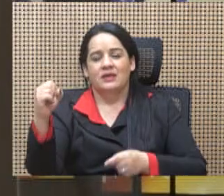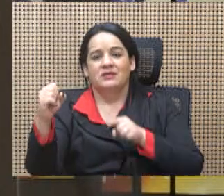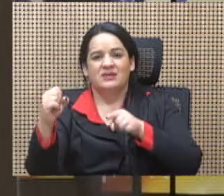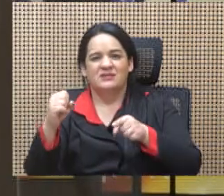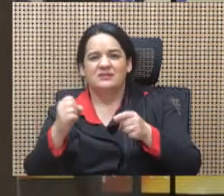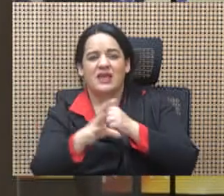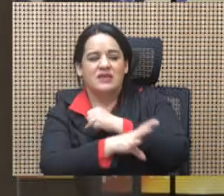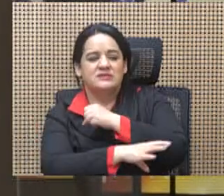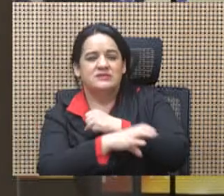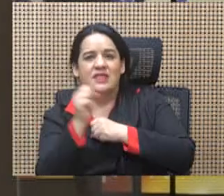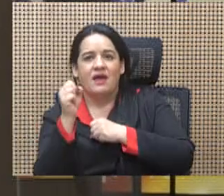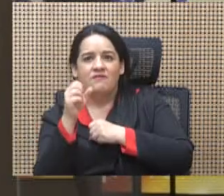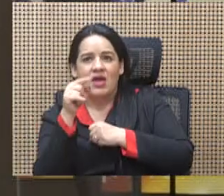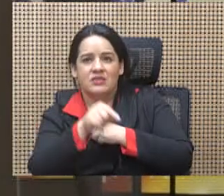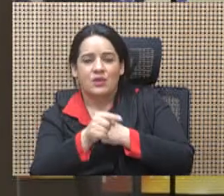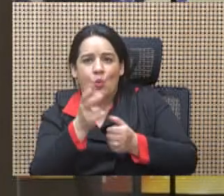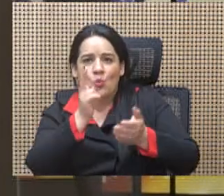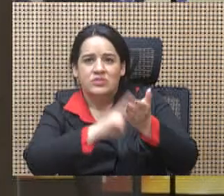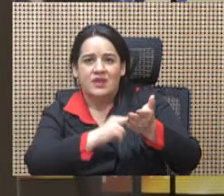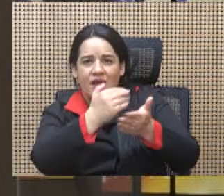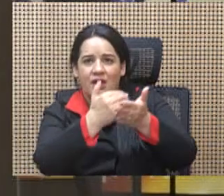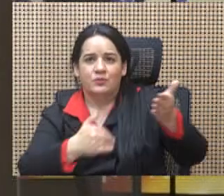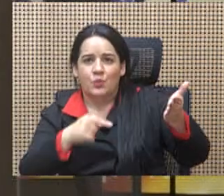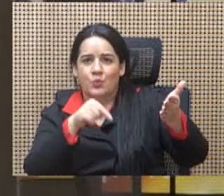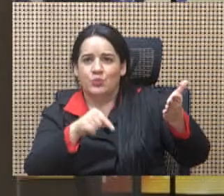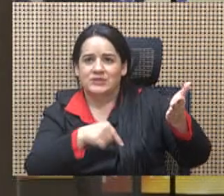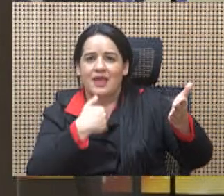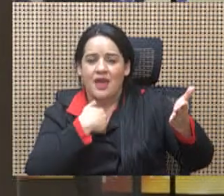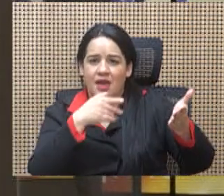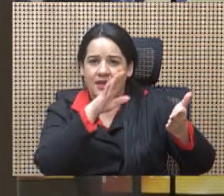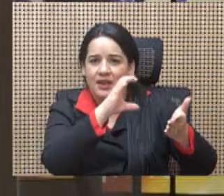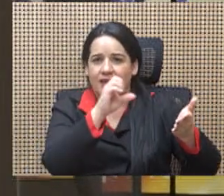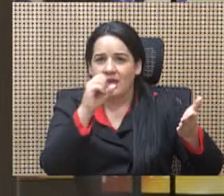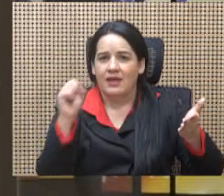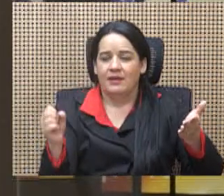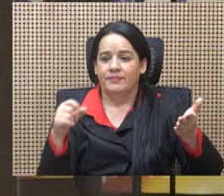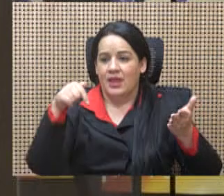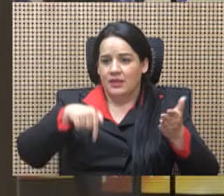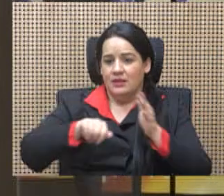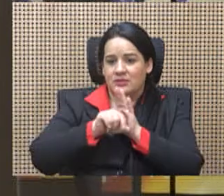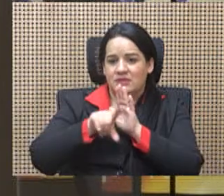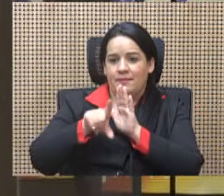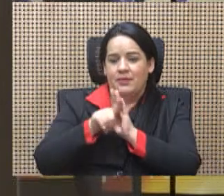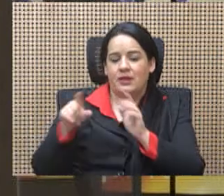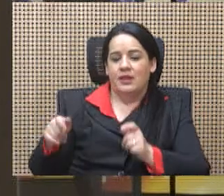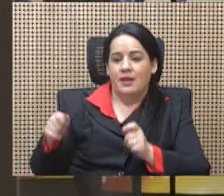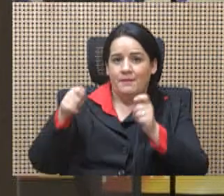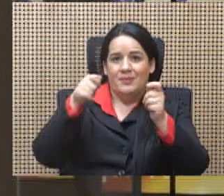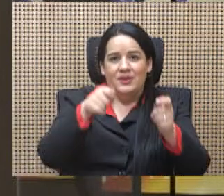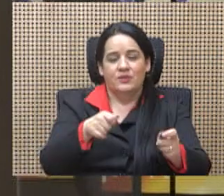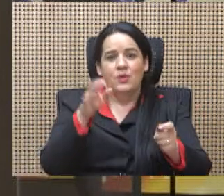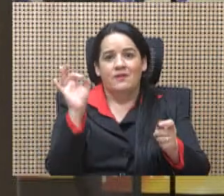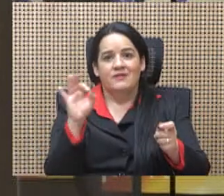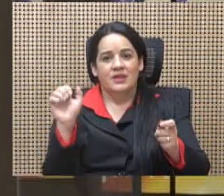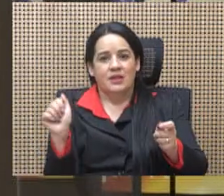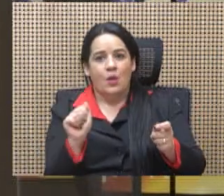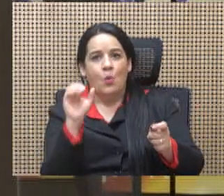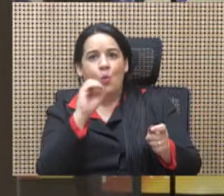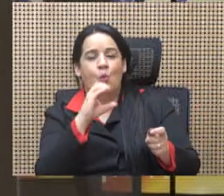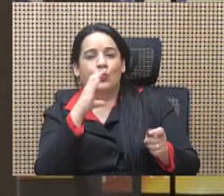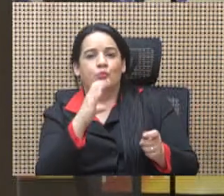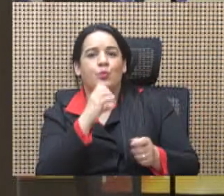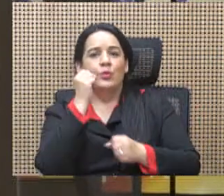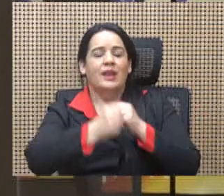contratos aquí en la en la asamblea legislativa el frente amplio presentó desde octubre del año pasado